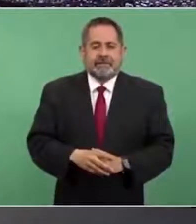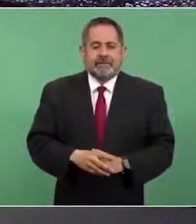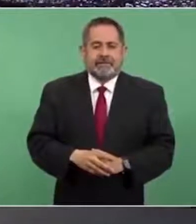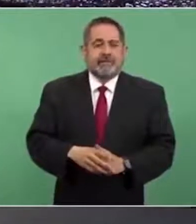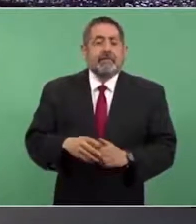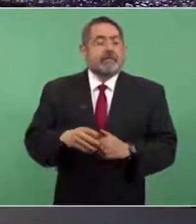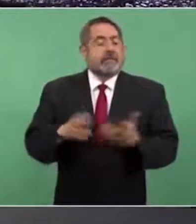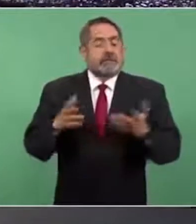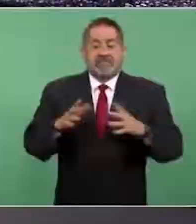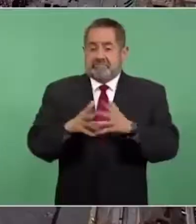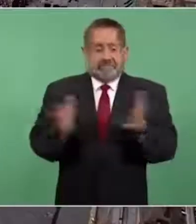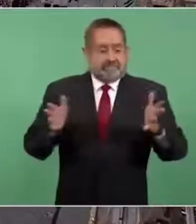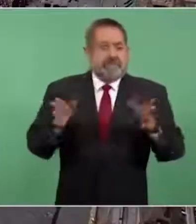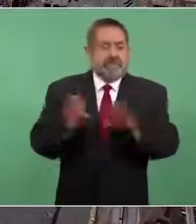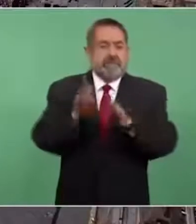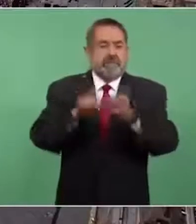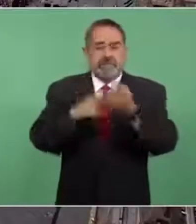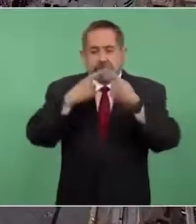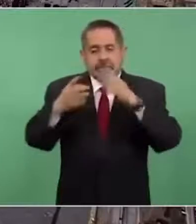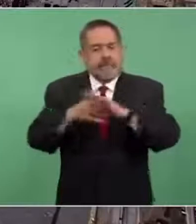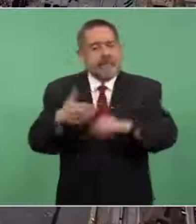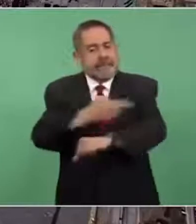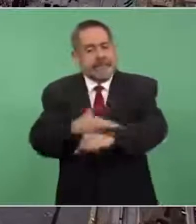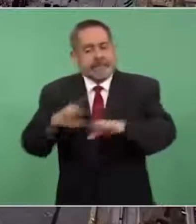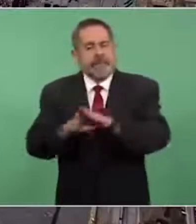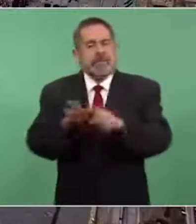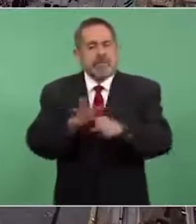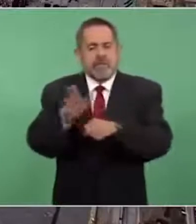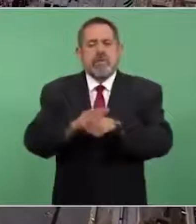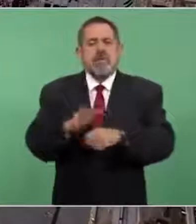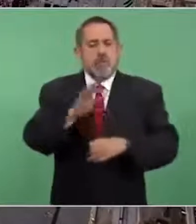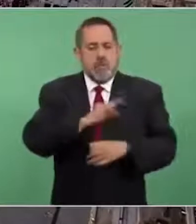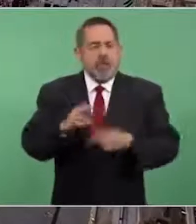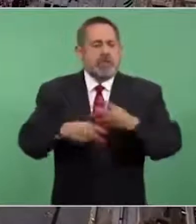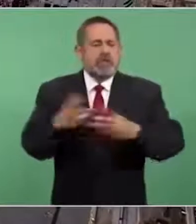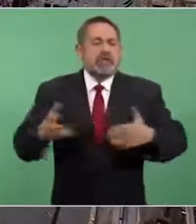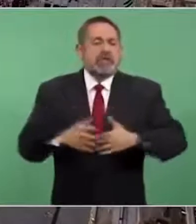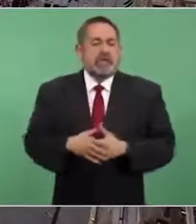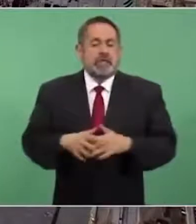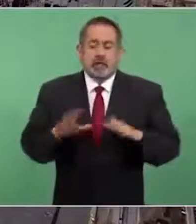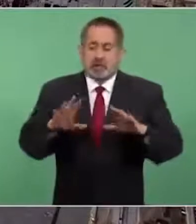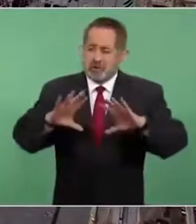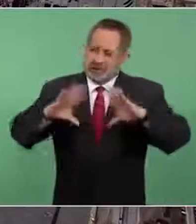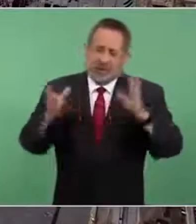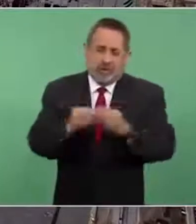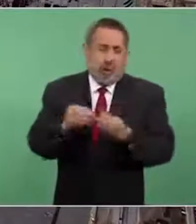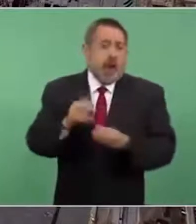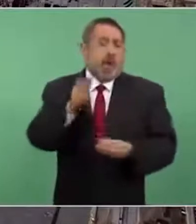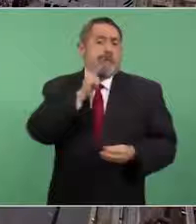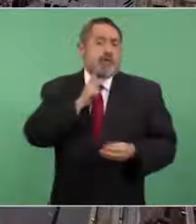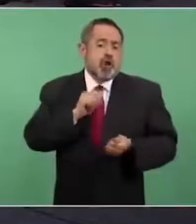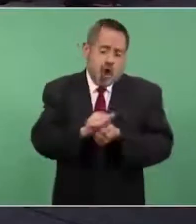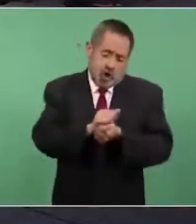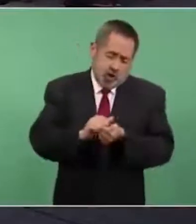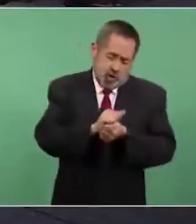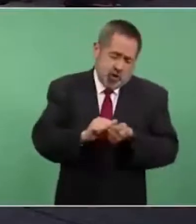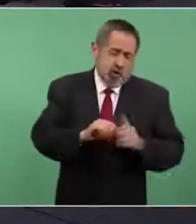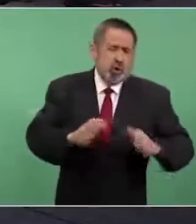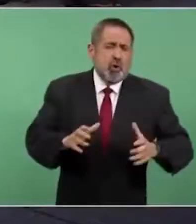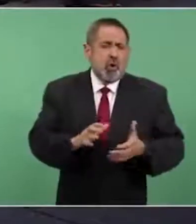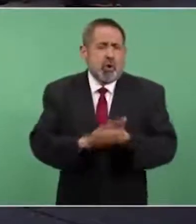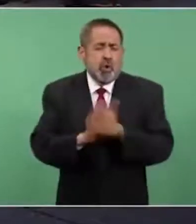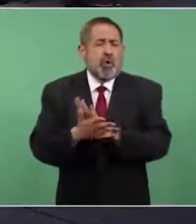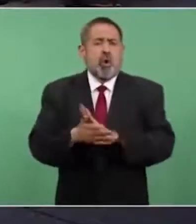En general, tendremos capacidad para refinar alrededor de